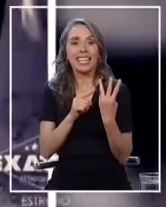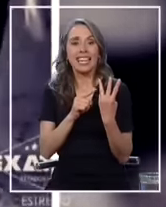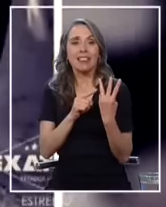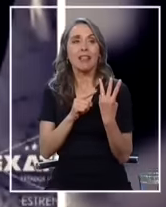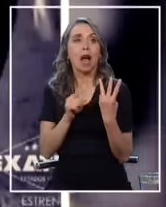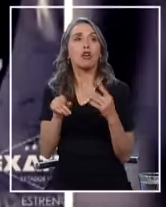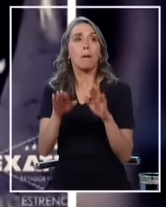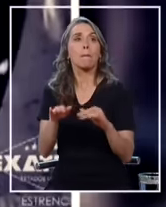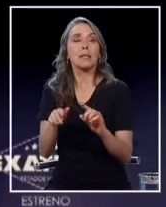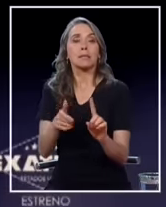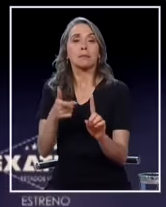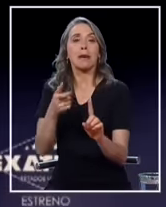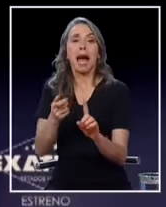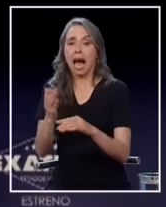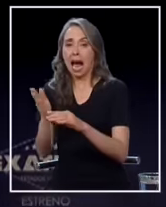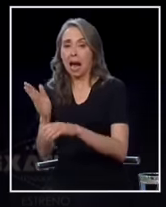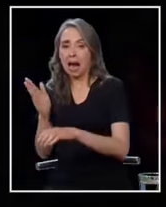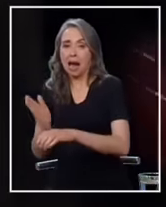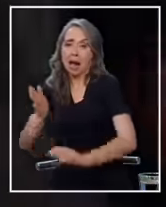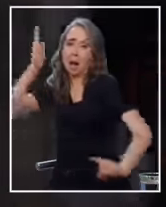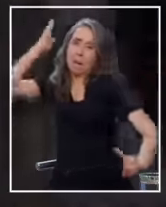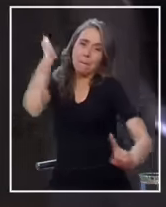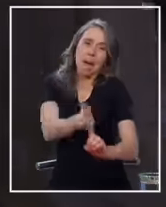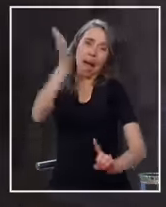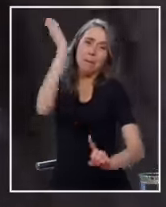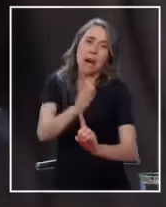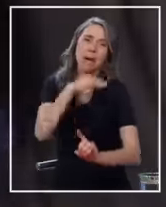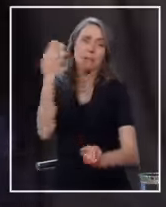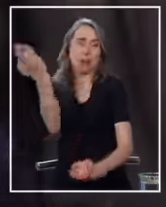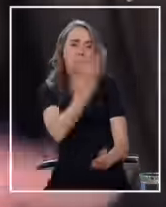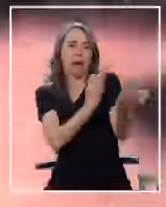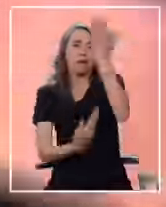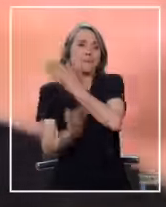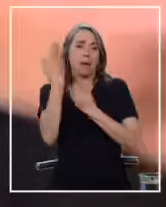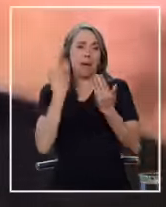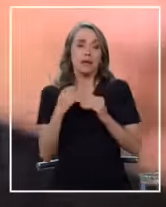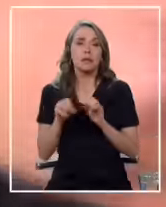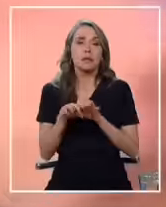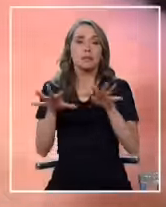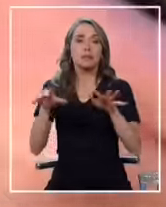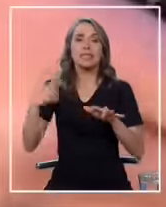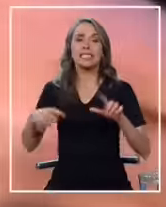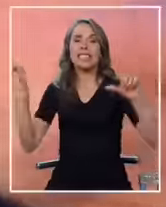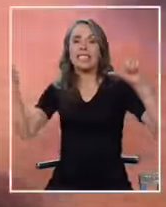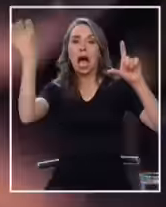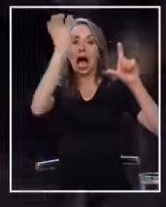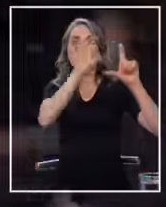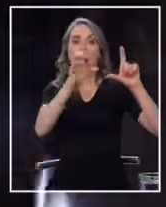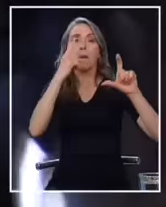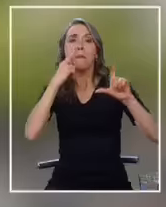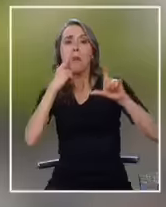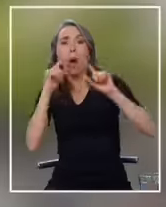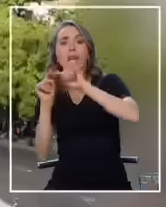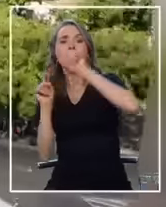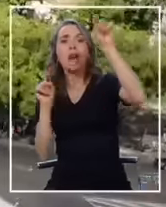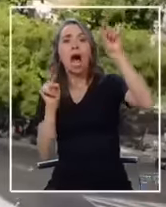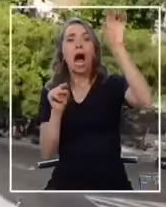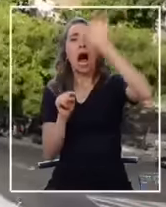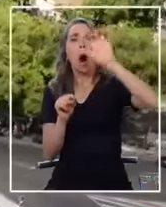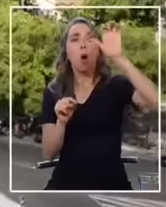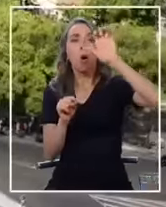la misma que mató a machetazos a Junior. Con sus redes ya distribuidas en el país americano, probaron suerte en el viejo